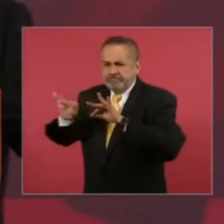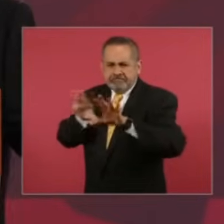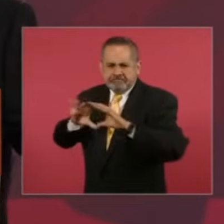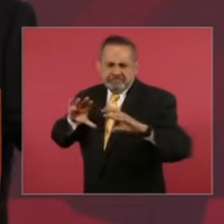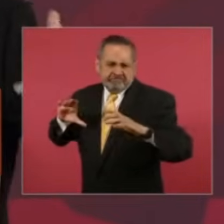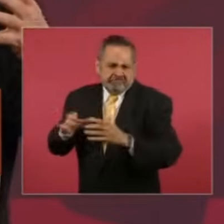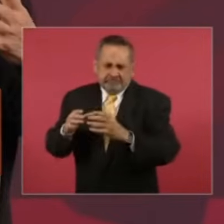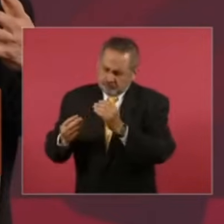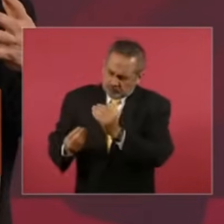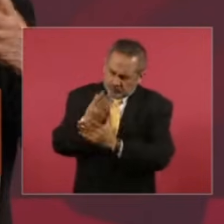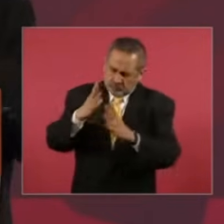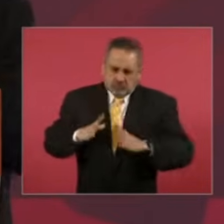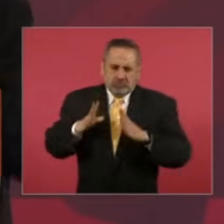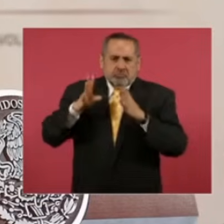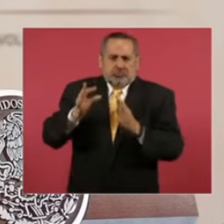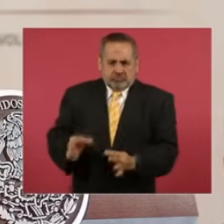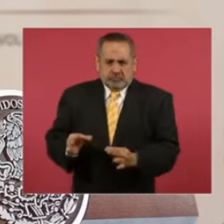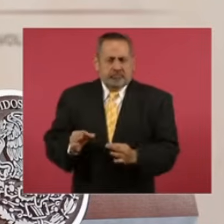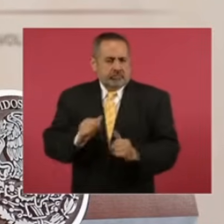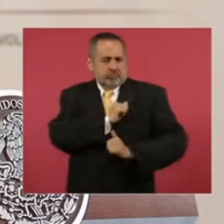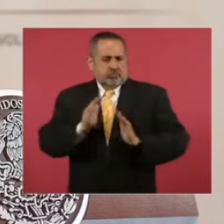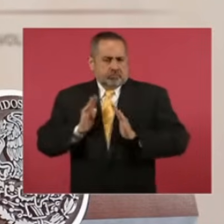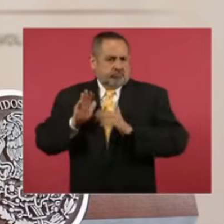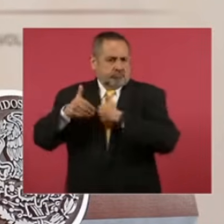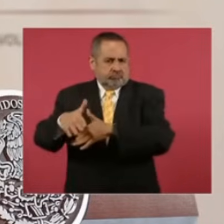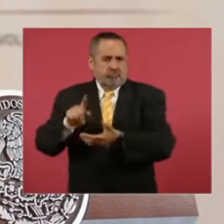del ejército, de ahí surge el ejército, es el actual.